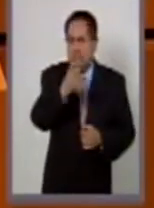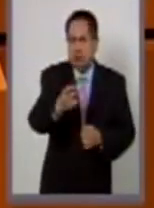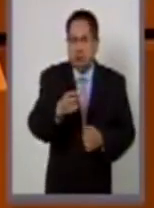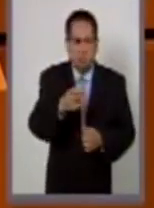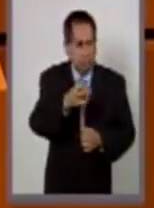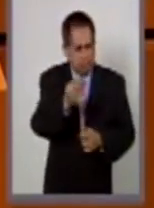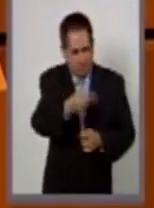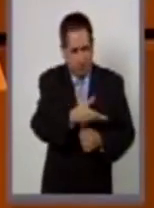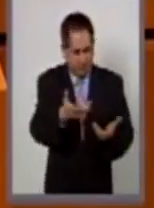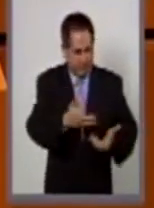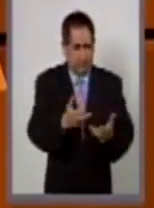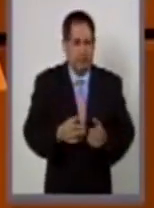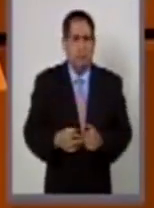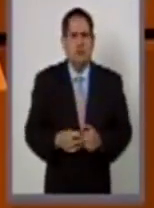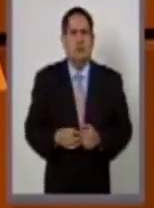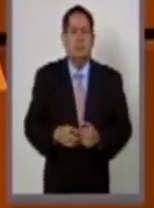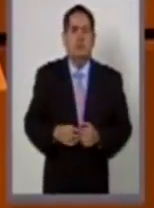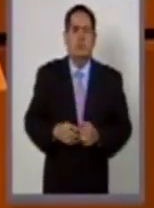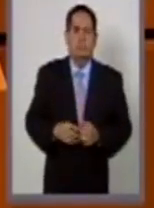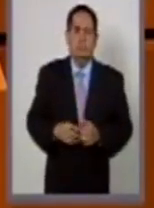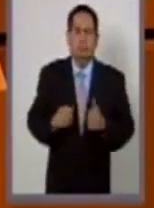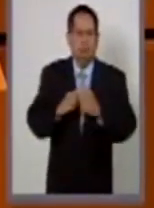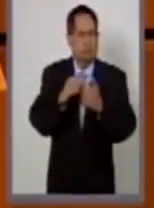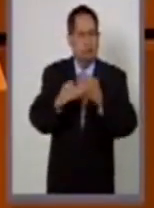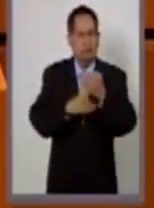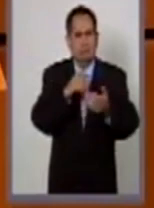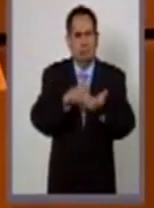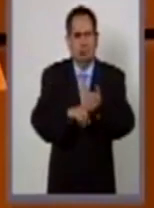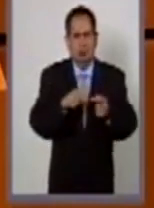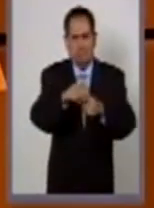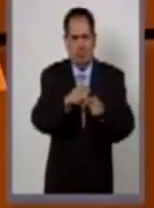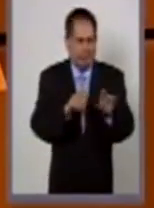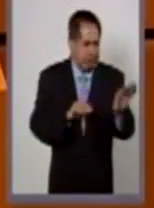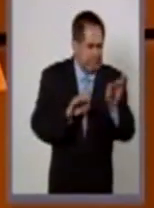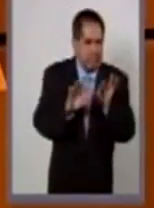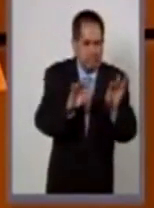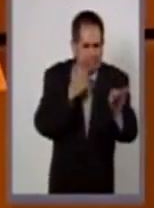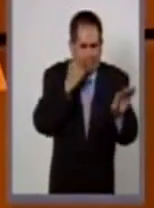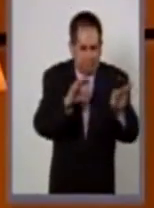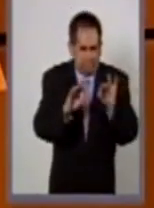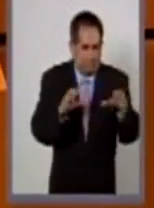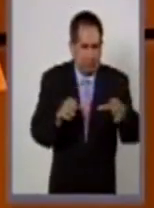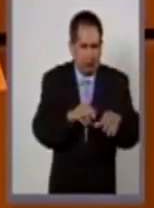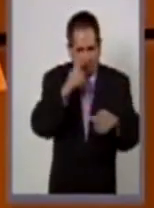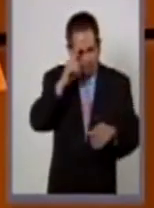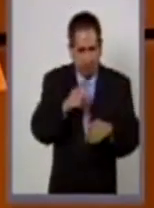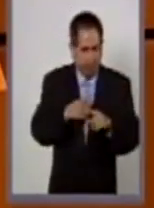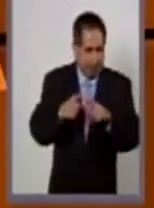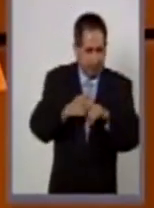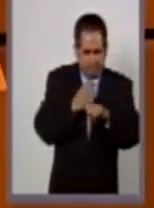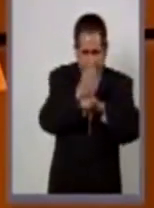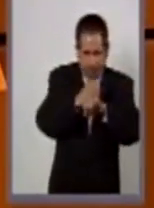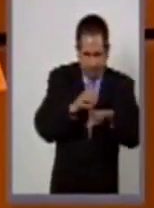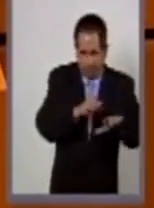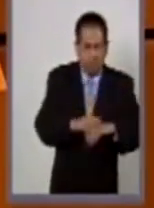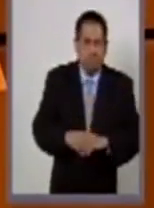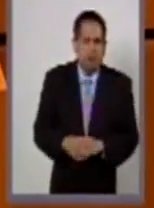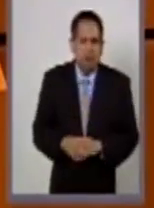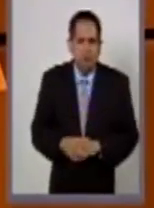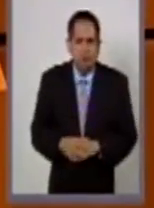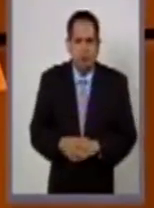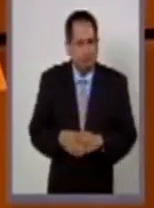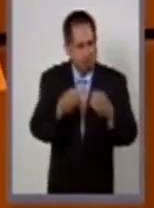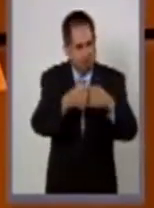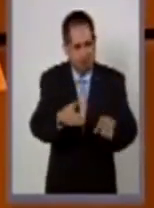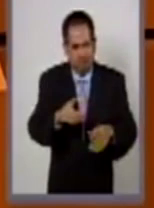hagan lo que hagan con todos estos que están escogiendo para los estados, van a perder